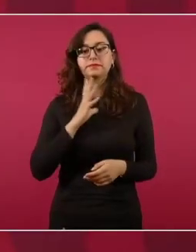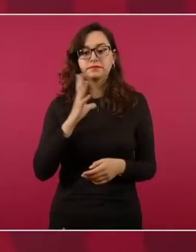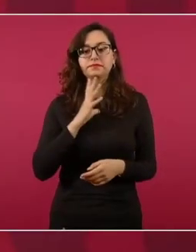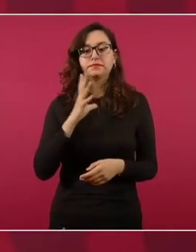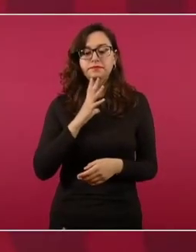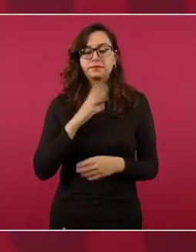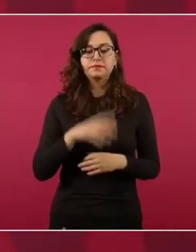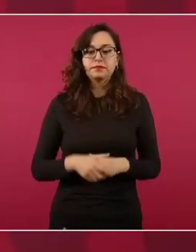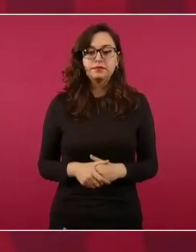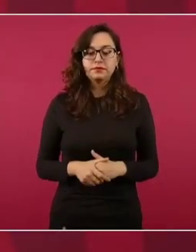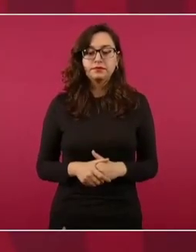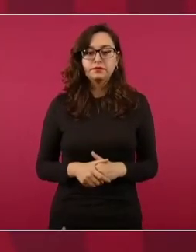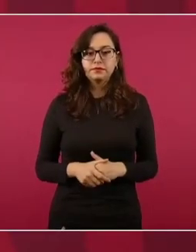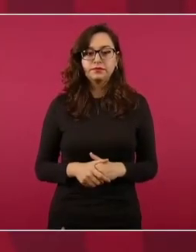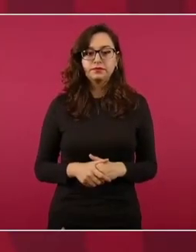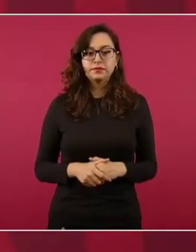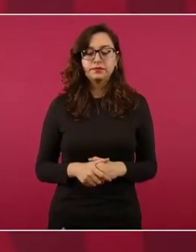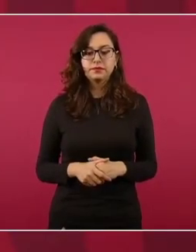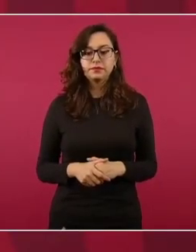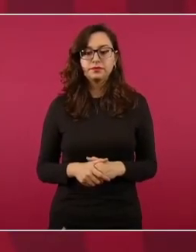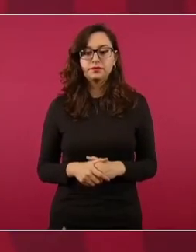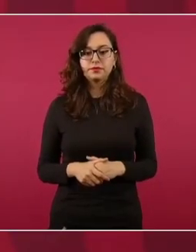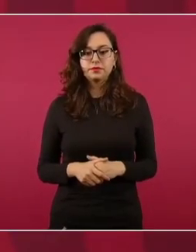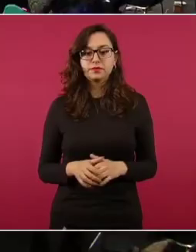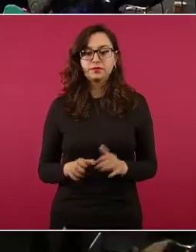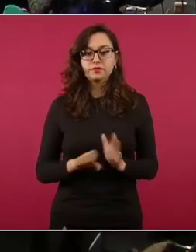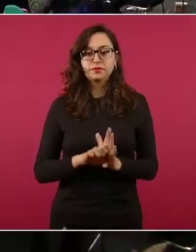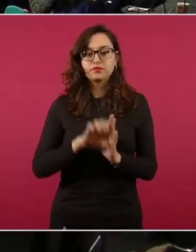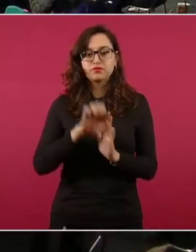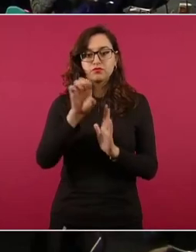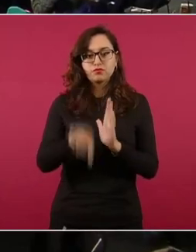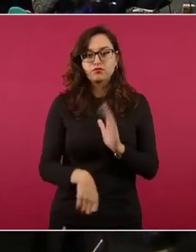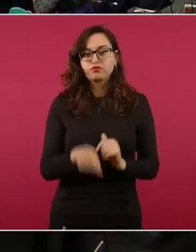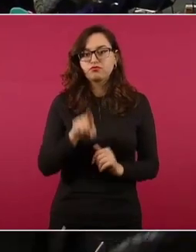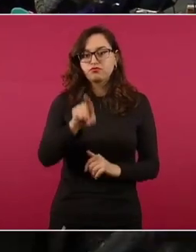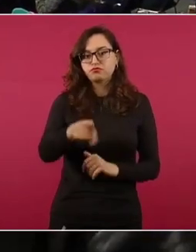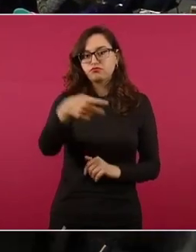Estás, por ejemplo, haciendo mención de cuando